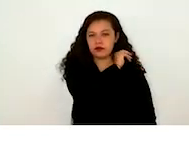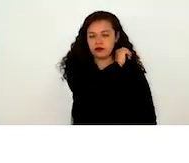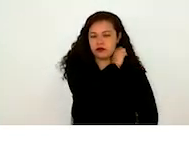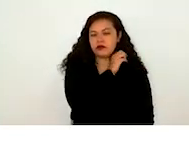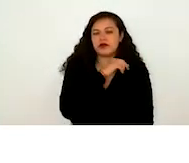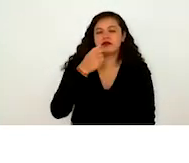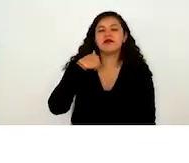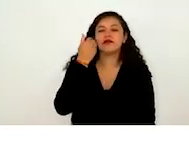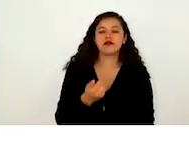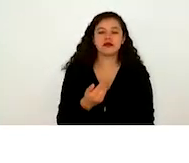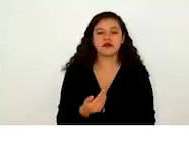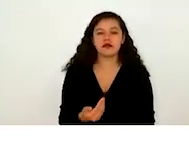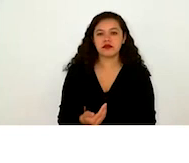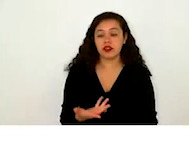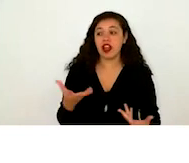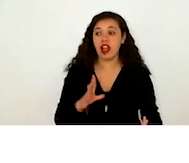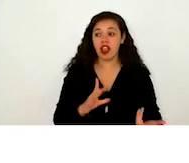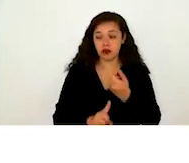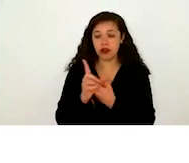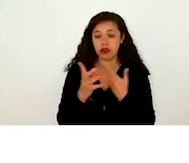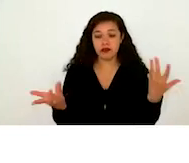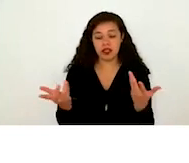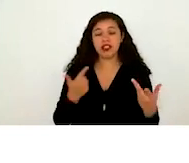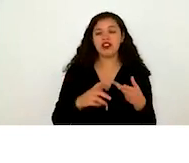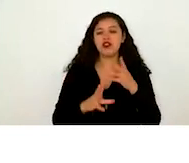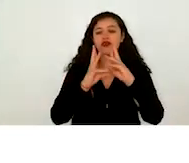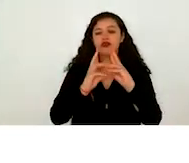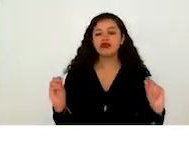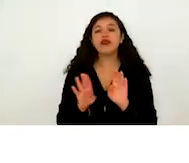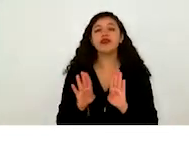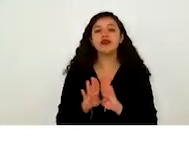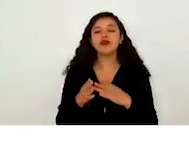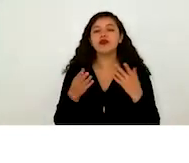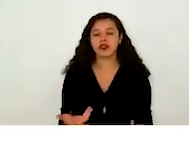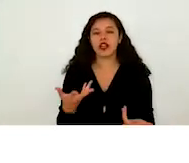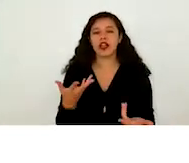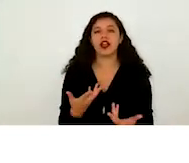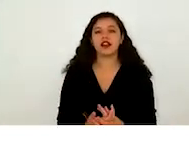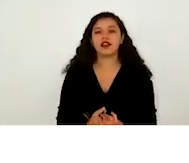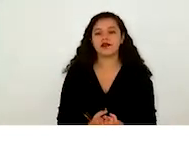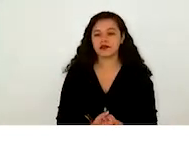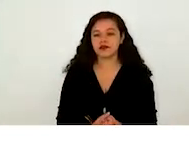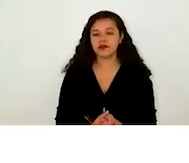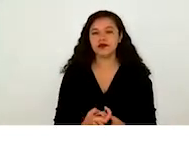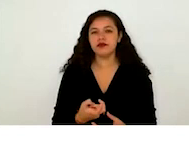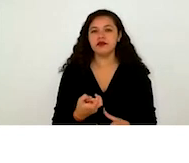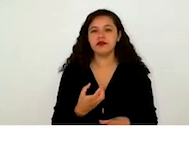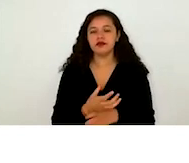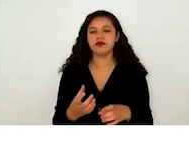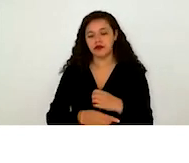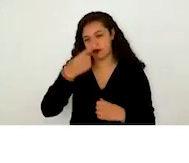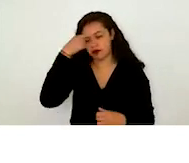si es que se generan conflictos y como la solución aire entonces muy muy muy muy sencillos para silenciar con